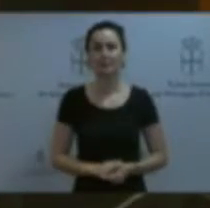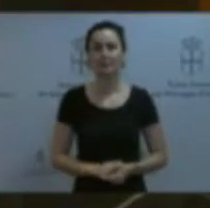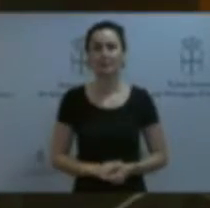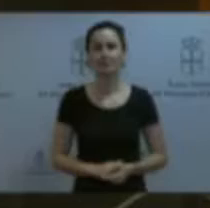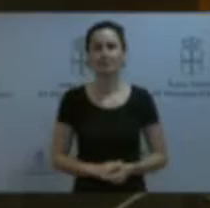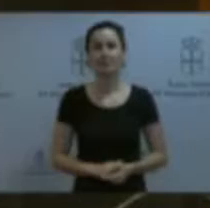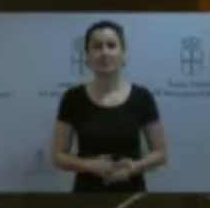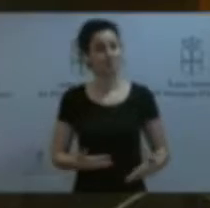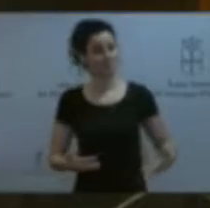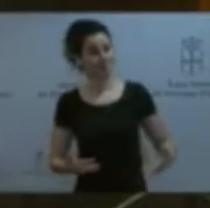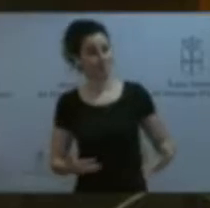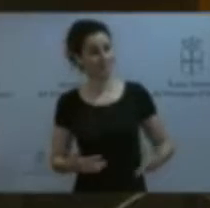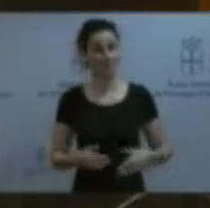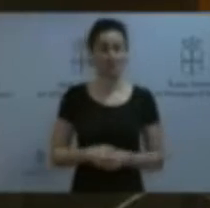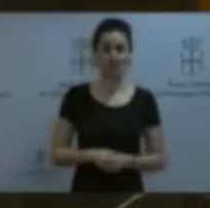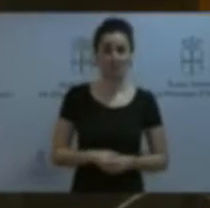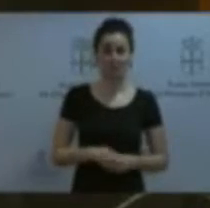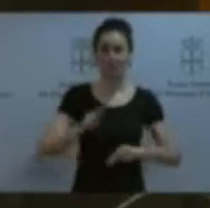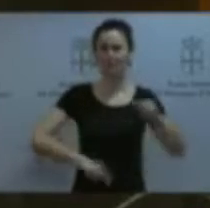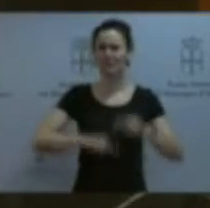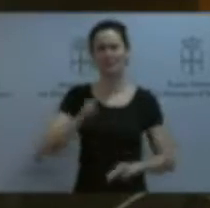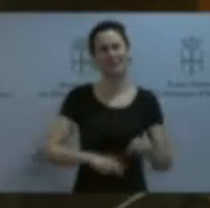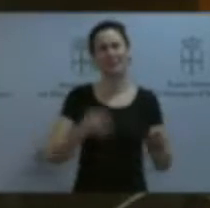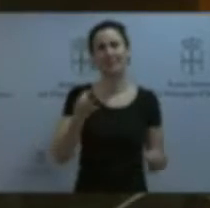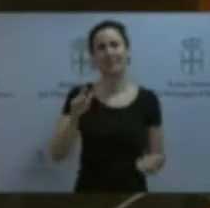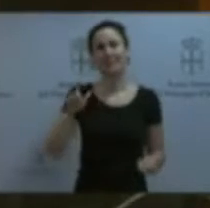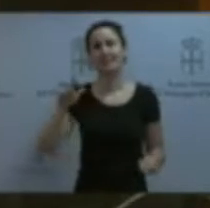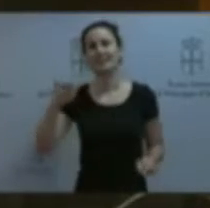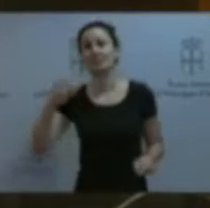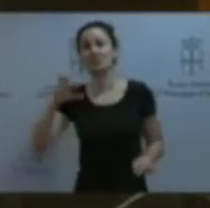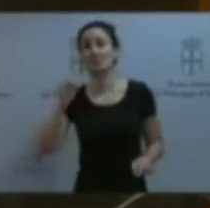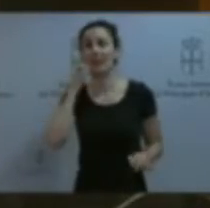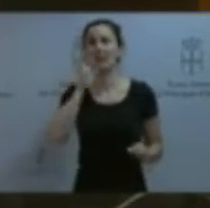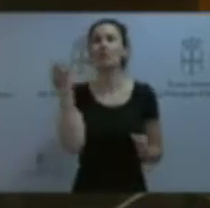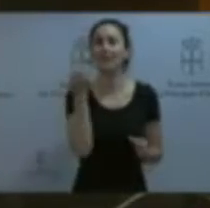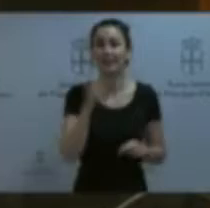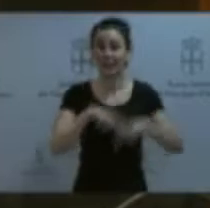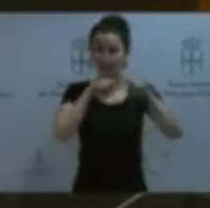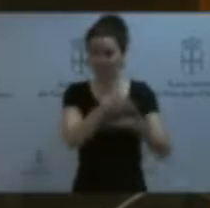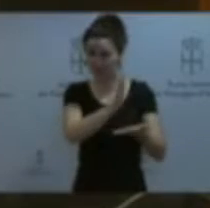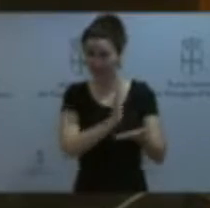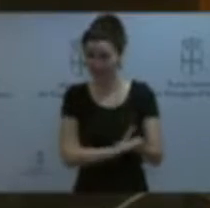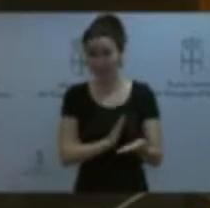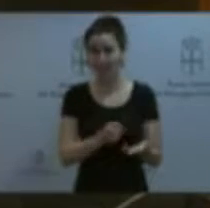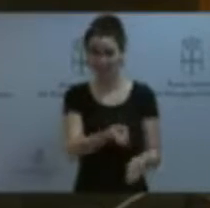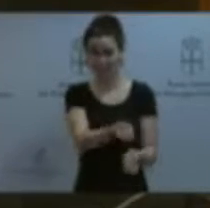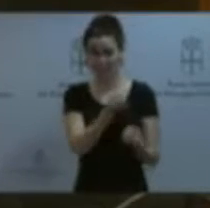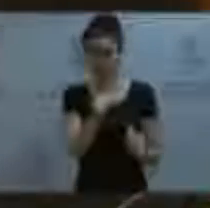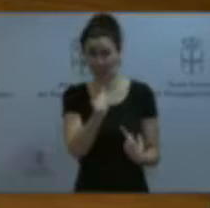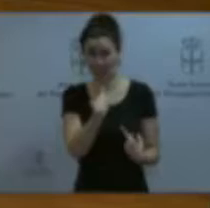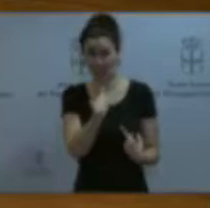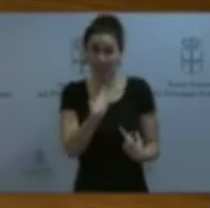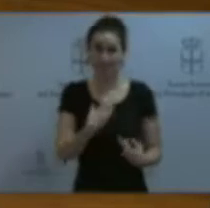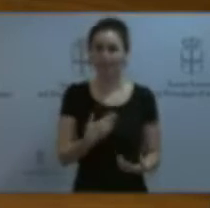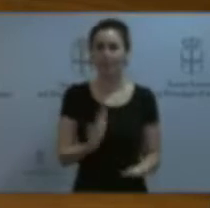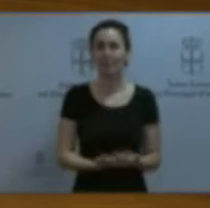3 irregularidades más que se producen en la obra de Felechosa. Segunda, esta revisión parcial que usted me ha comentado. La